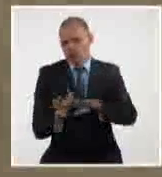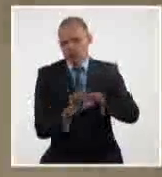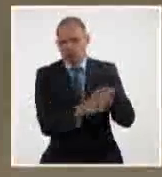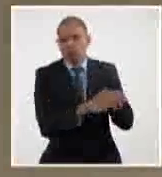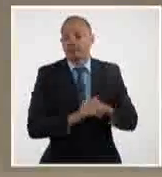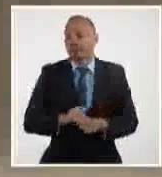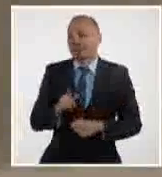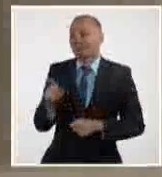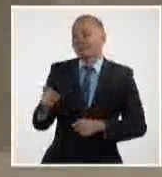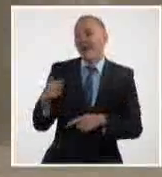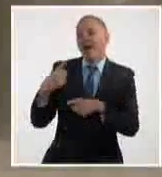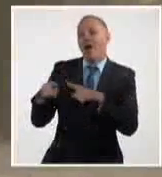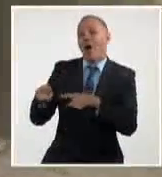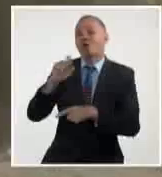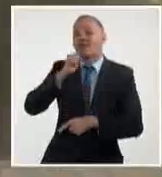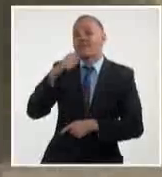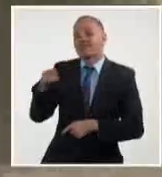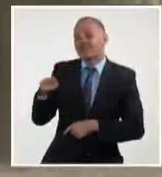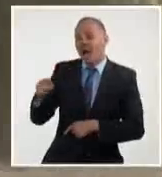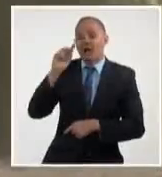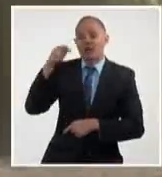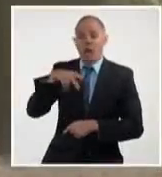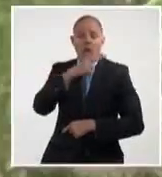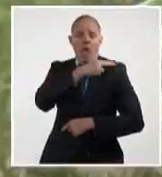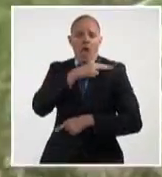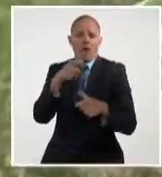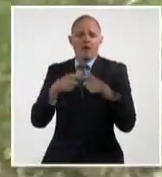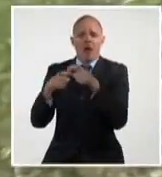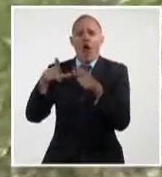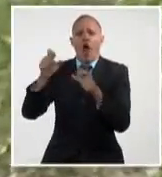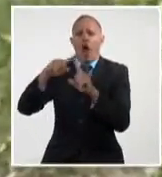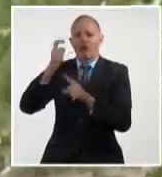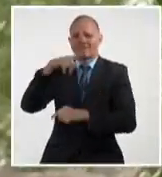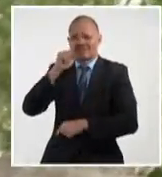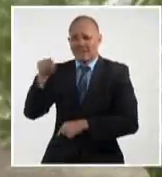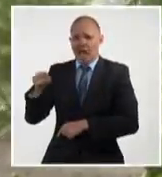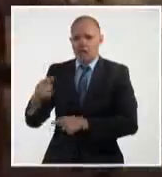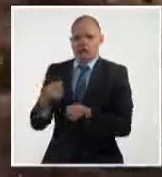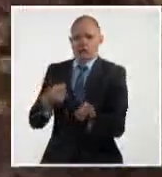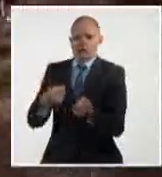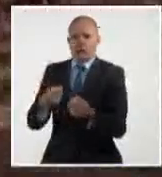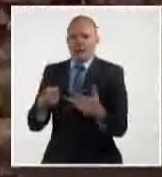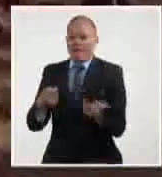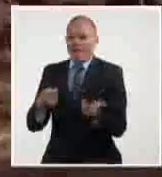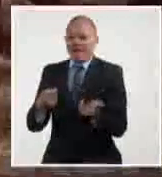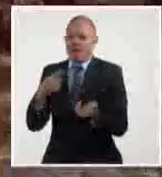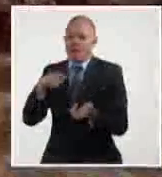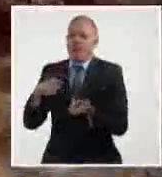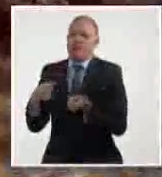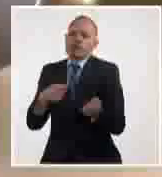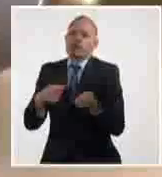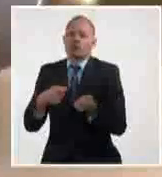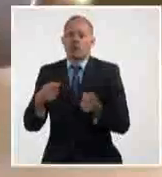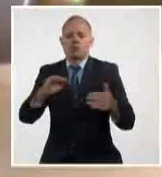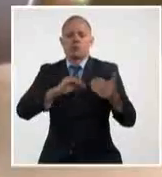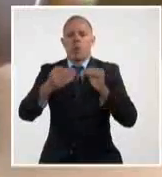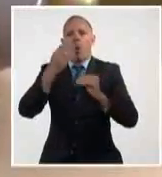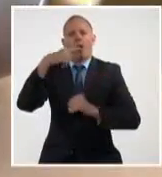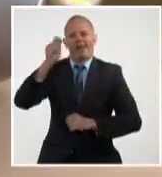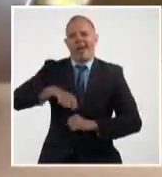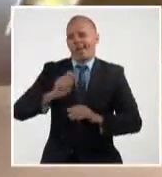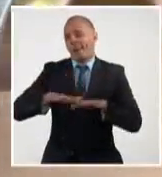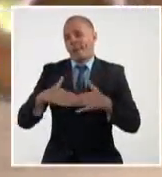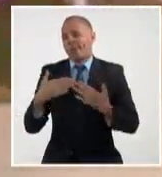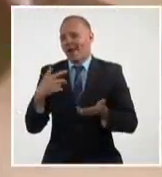OTAN, continuar la conflagración en territorio ucraniano es una manera de retar el liderazgo de Putin. Ya en los últimos días de 2023,